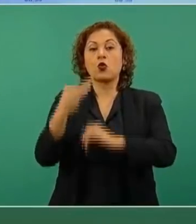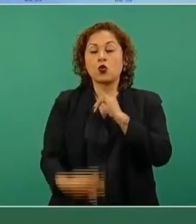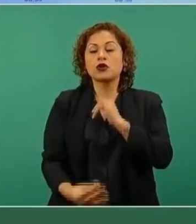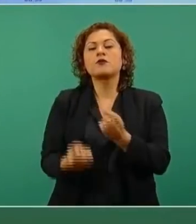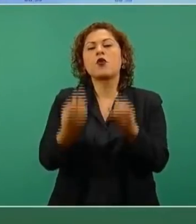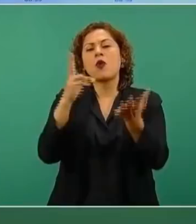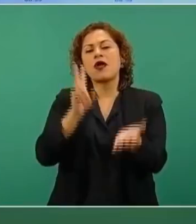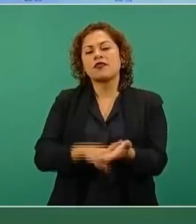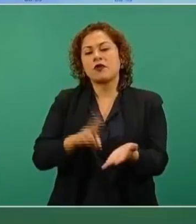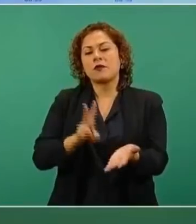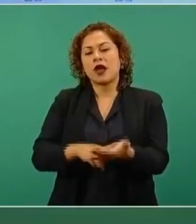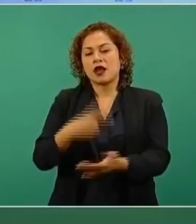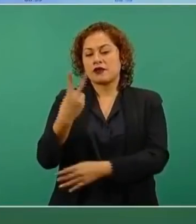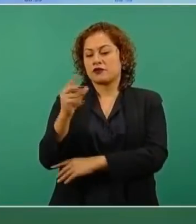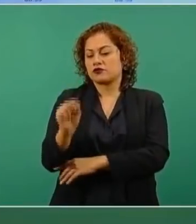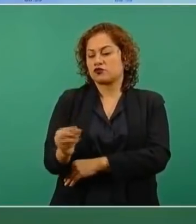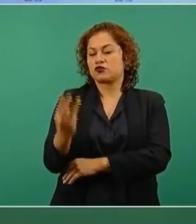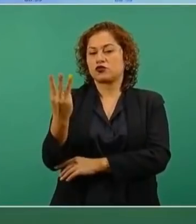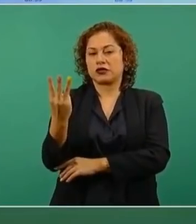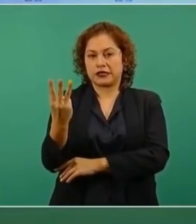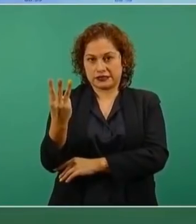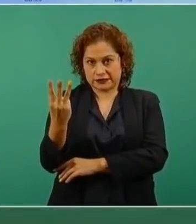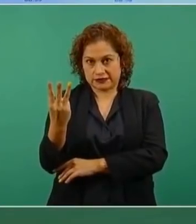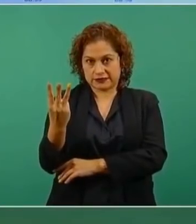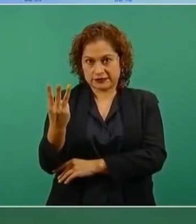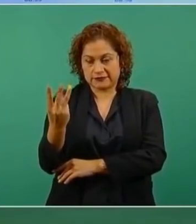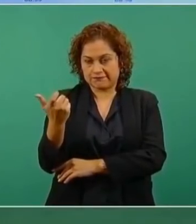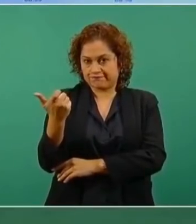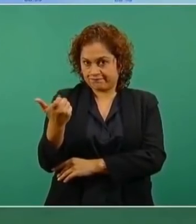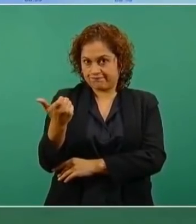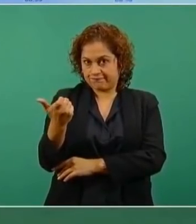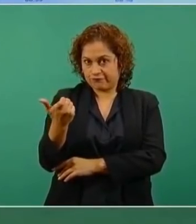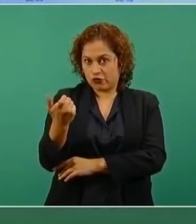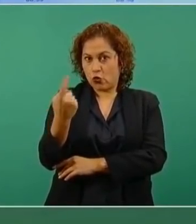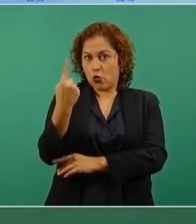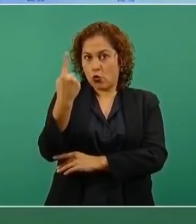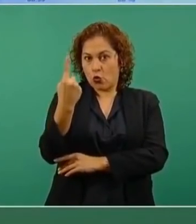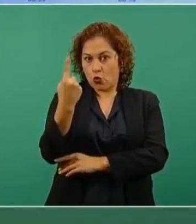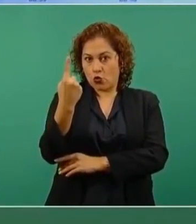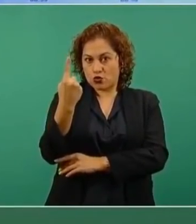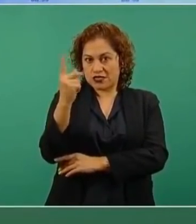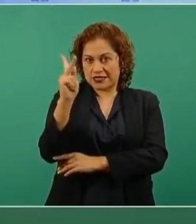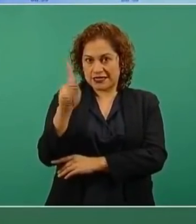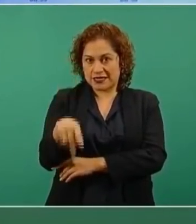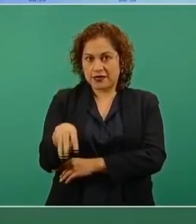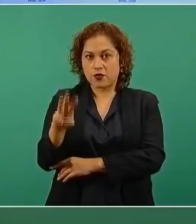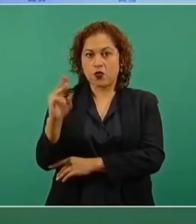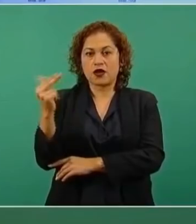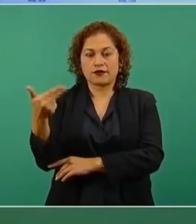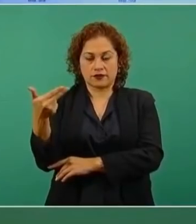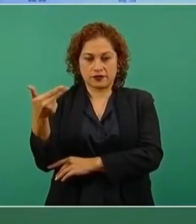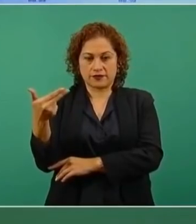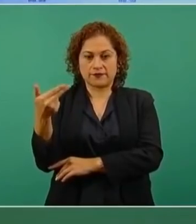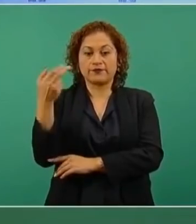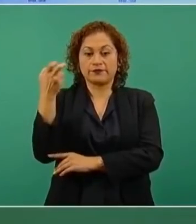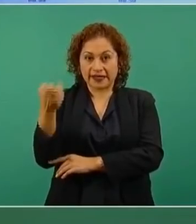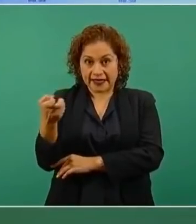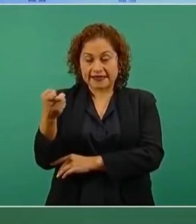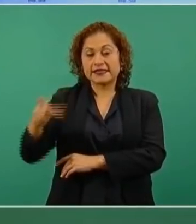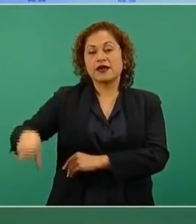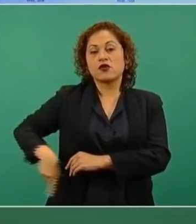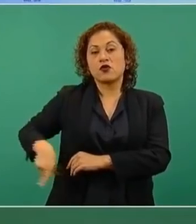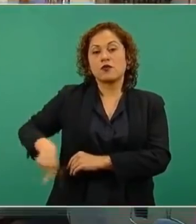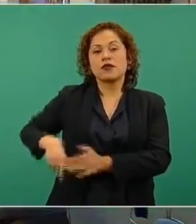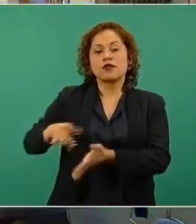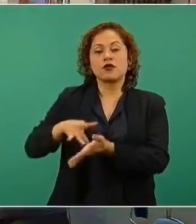¿no?, el kilowatt hora. ¿Cuánto le cuesta? 2.3 pesos por kilowatt hora. Este hogar todavía tiene subsidio, viene aquí abajo,